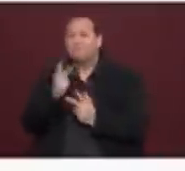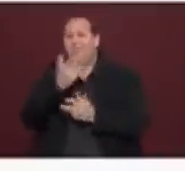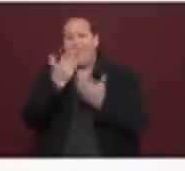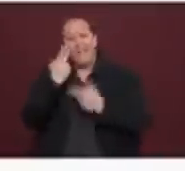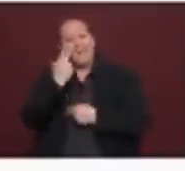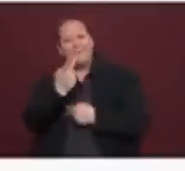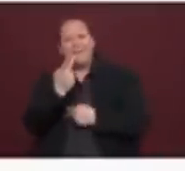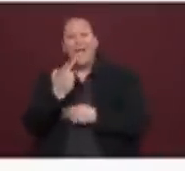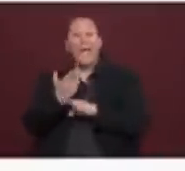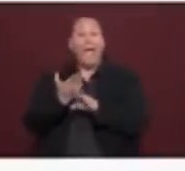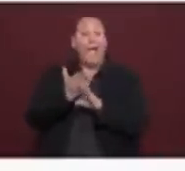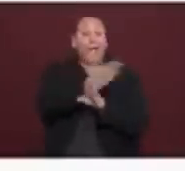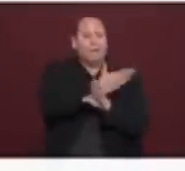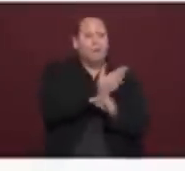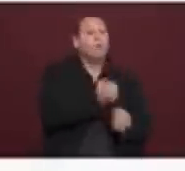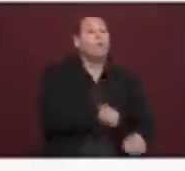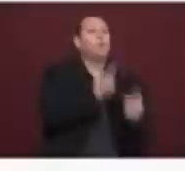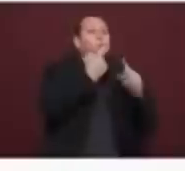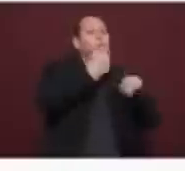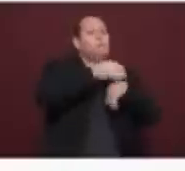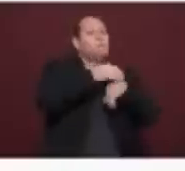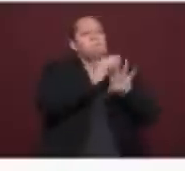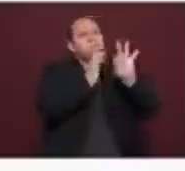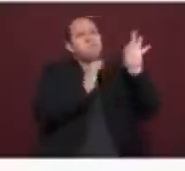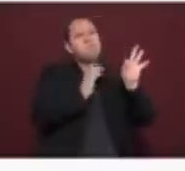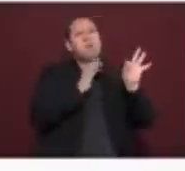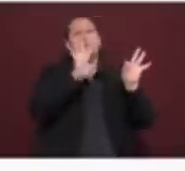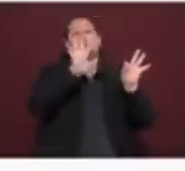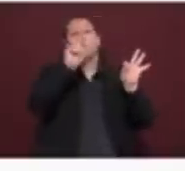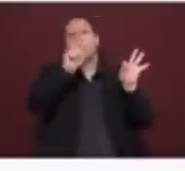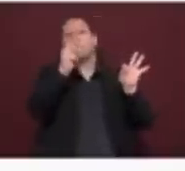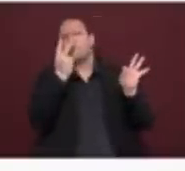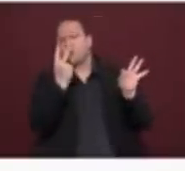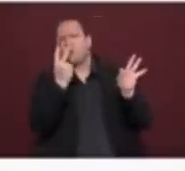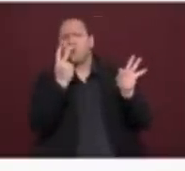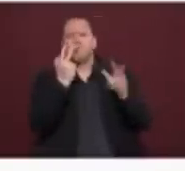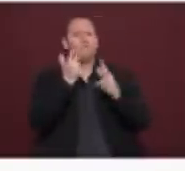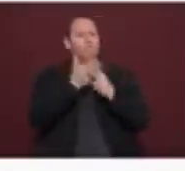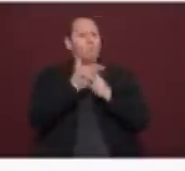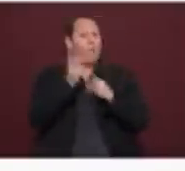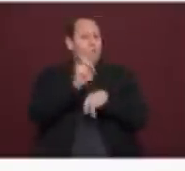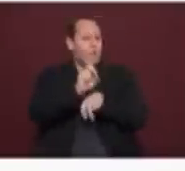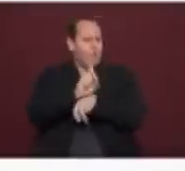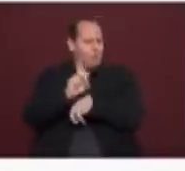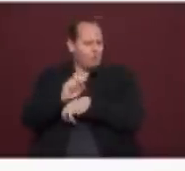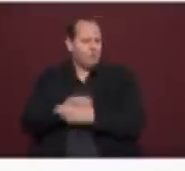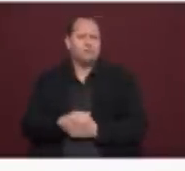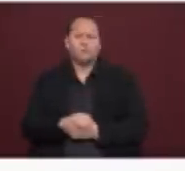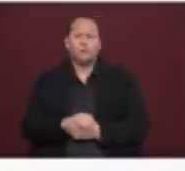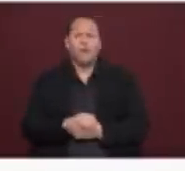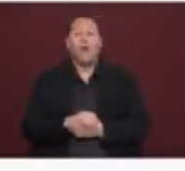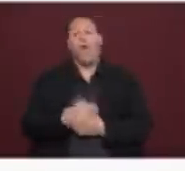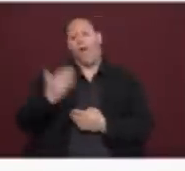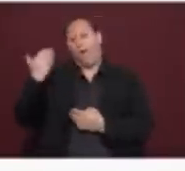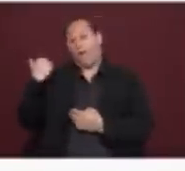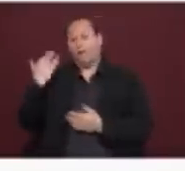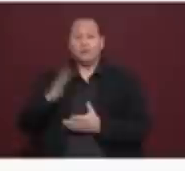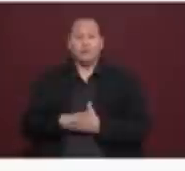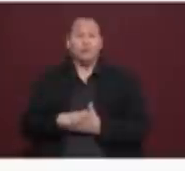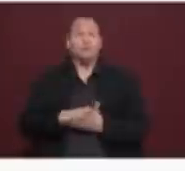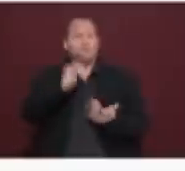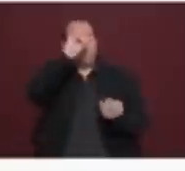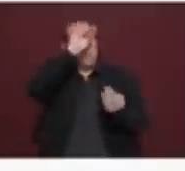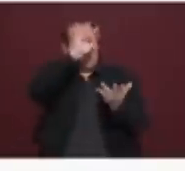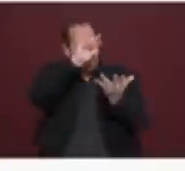ven antes de la estrategia teníamos un promedio de 5.2 homicidios y hubo una